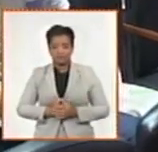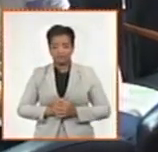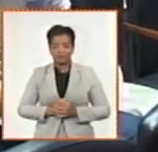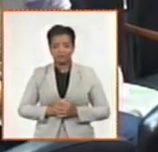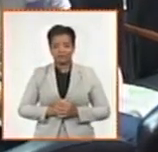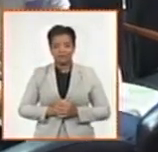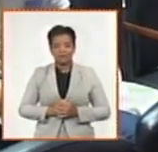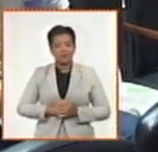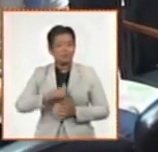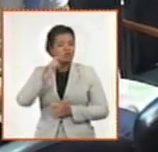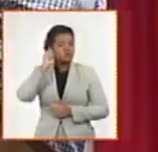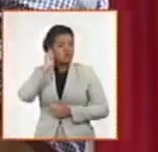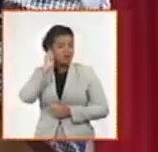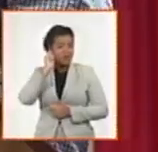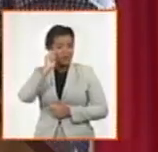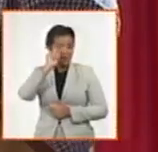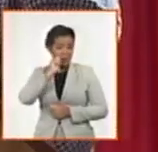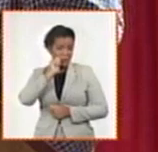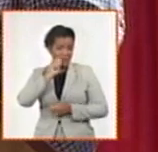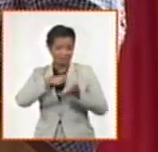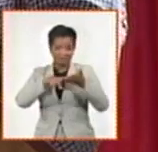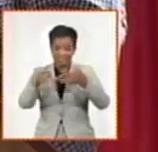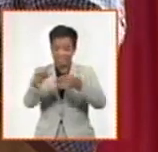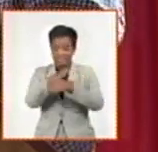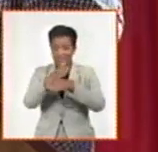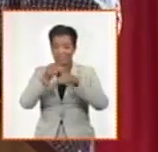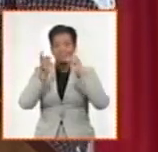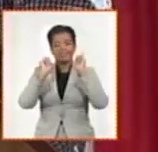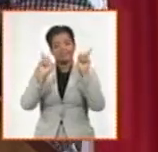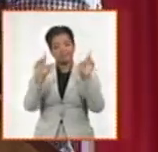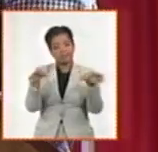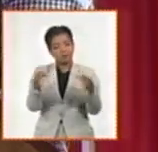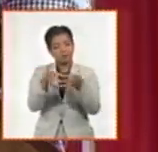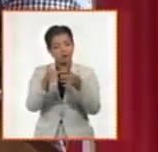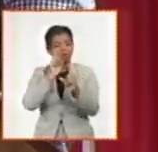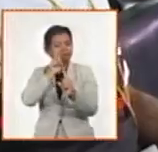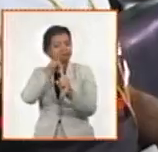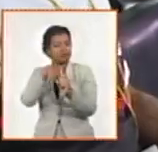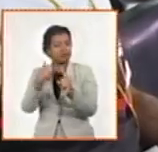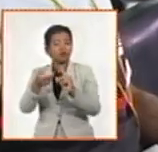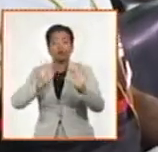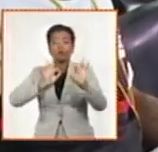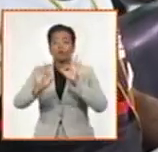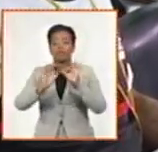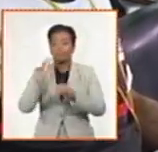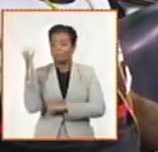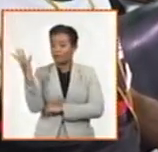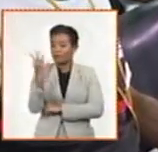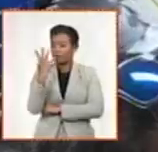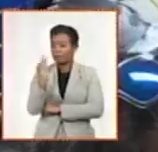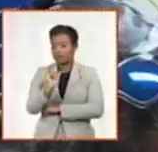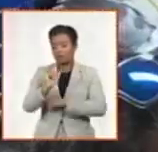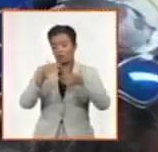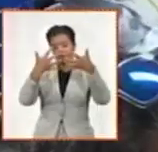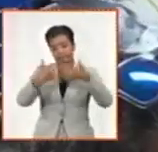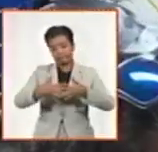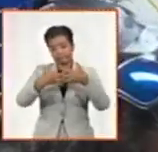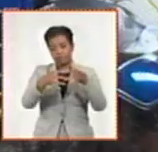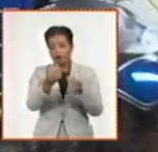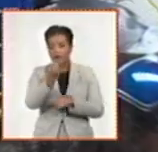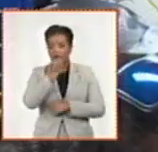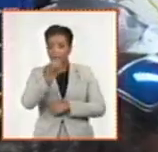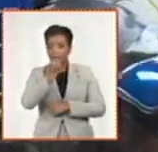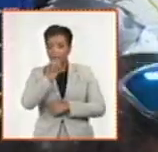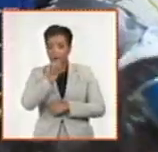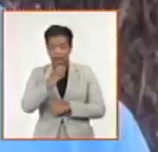Mujeres y hombres de diferentes latitudes se reúnen para abogar por el cuidado al medio ambiente y la producción de alimentos de